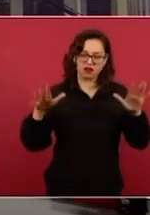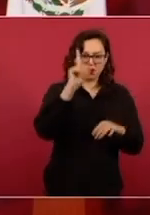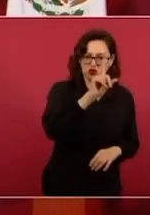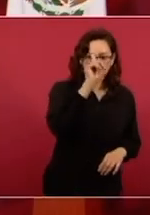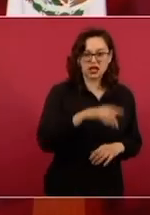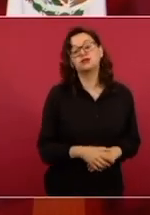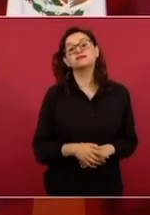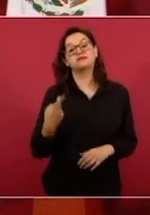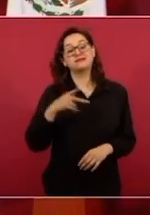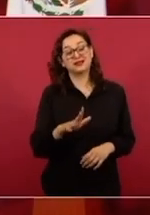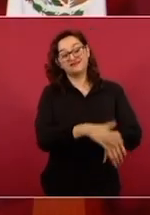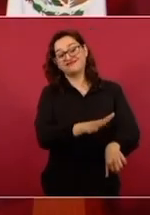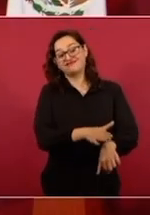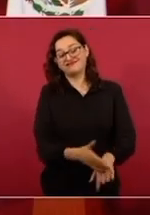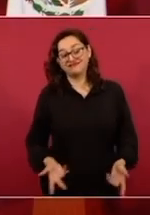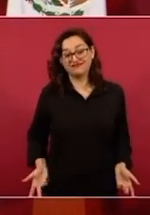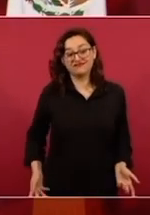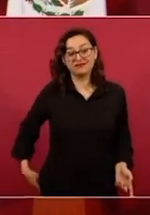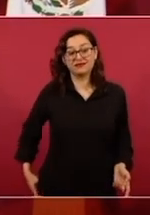entre más